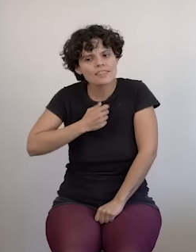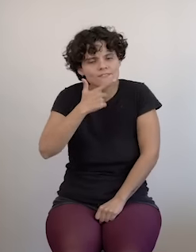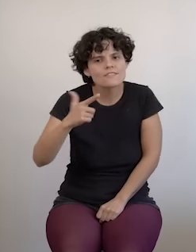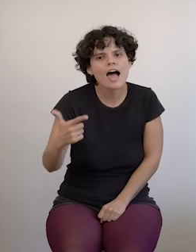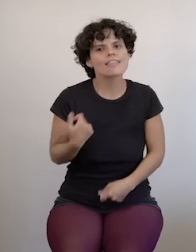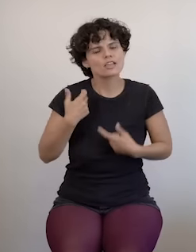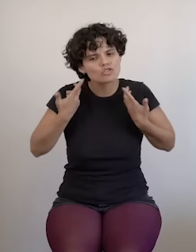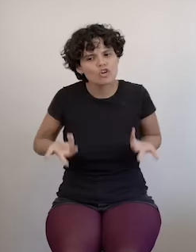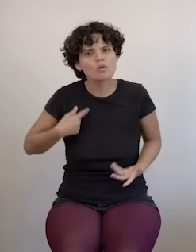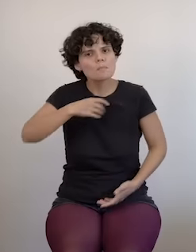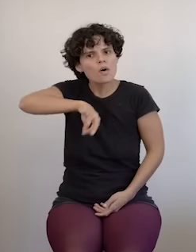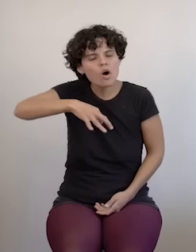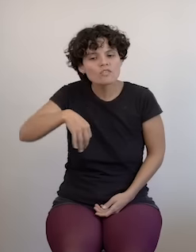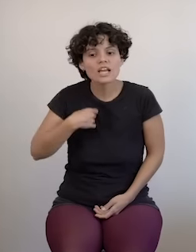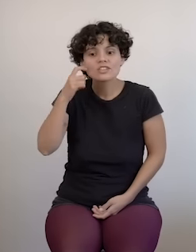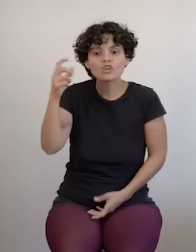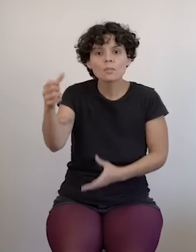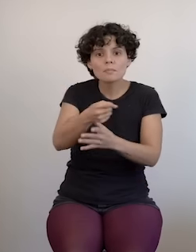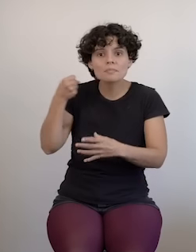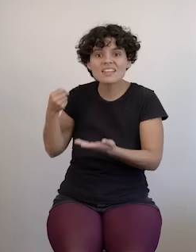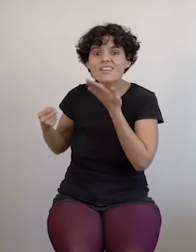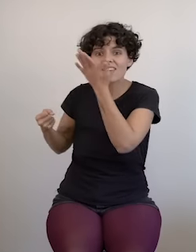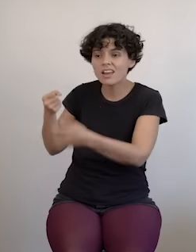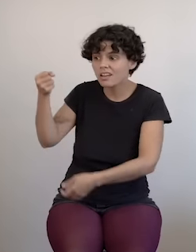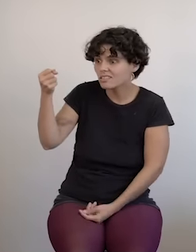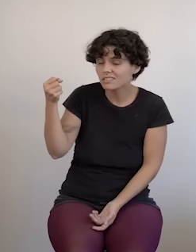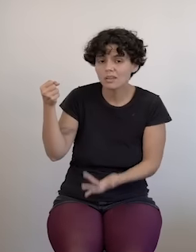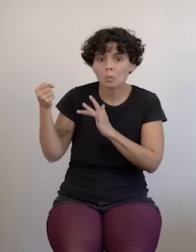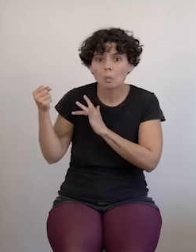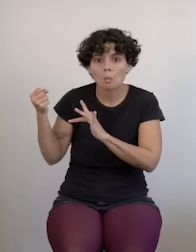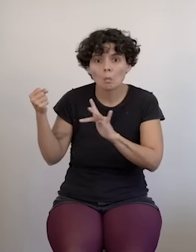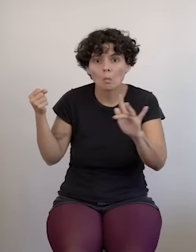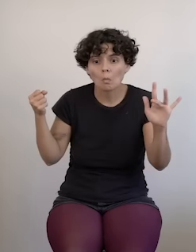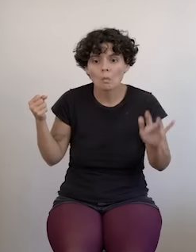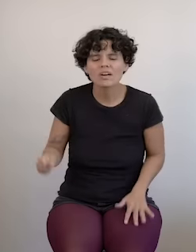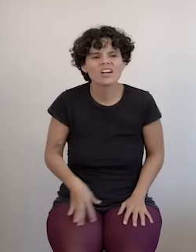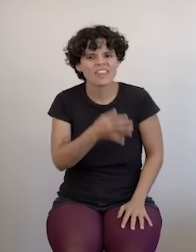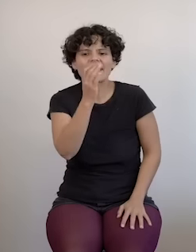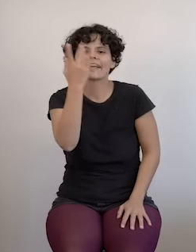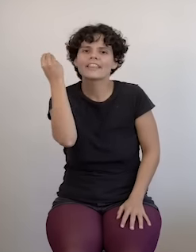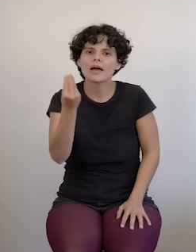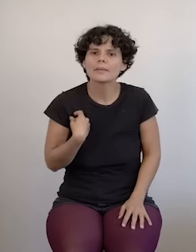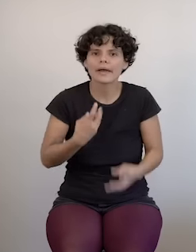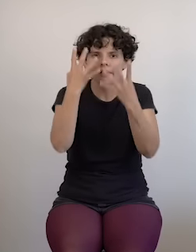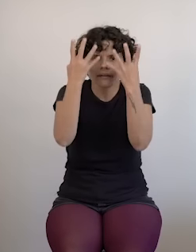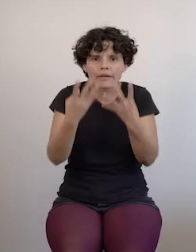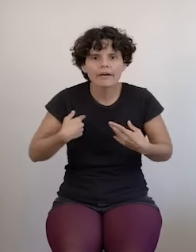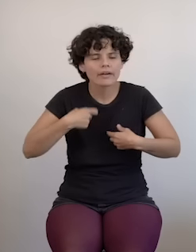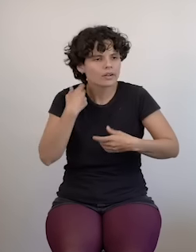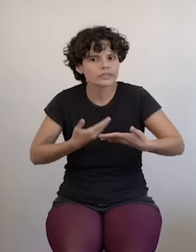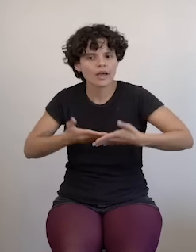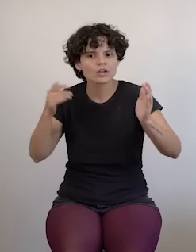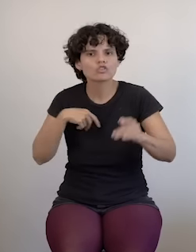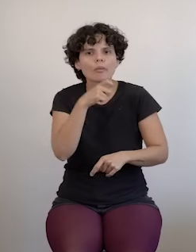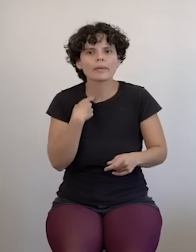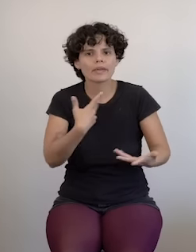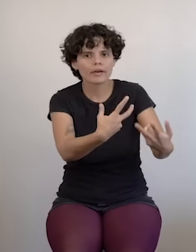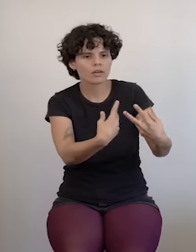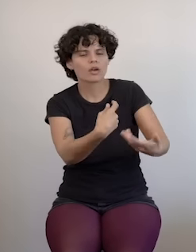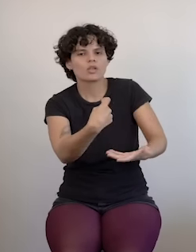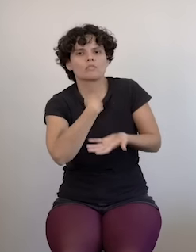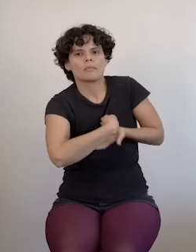de fleito o de calle, ¿cachai? Pero yo en ese momento miré el refrigerador, por man. Yo le dije, oye, loco, vengo saliendo, lo único que quiero es llenar el refrigerador y vos me